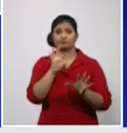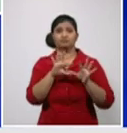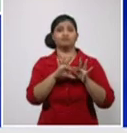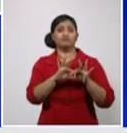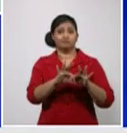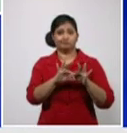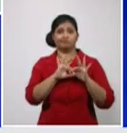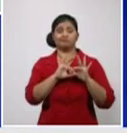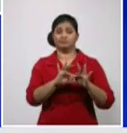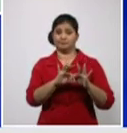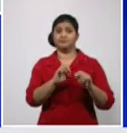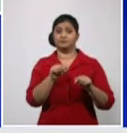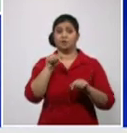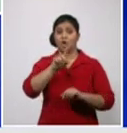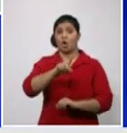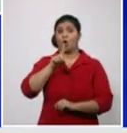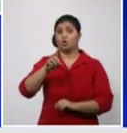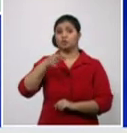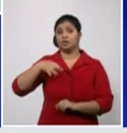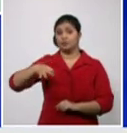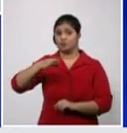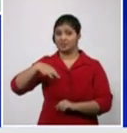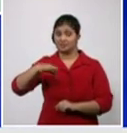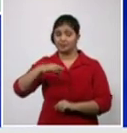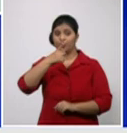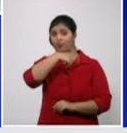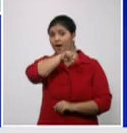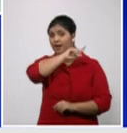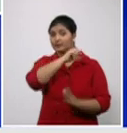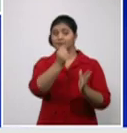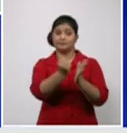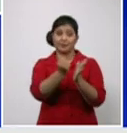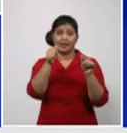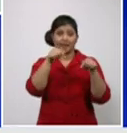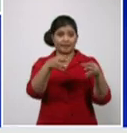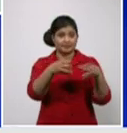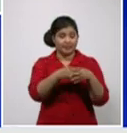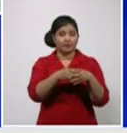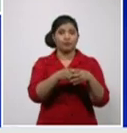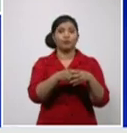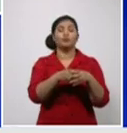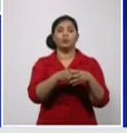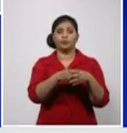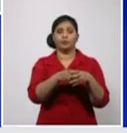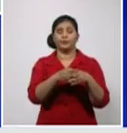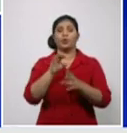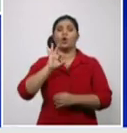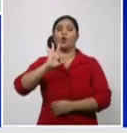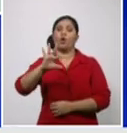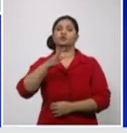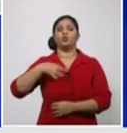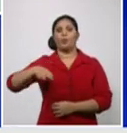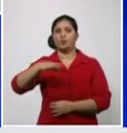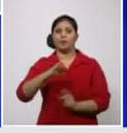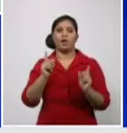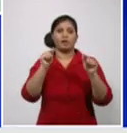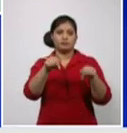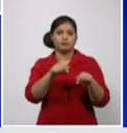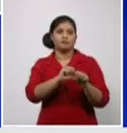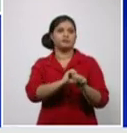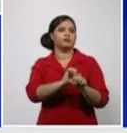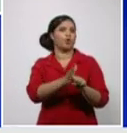los 11 municipios, se diagnostican ayer 8, se diagnostican casos en 8 municipios, todavía una